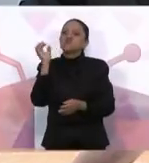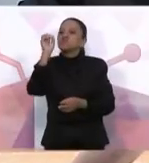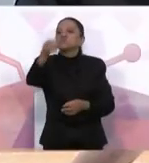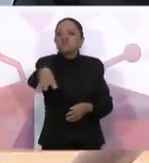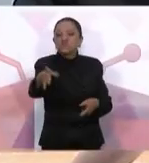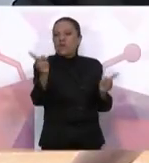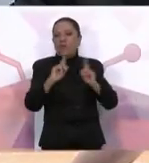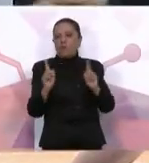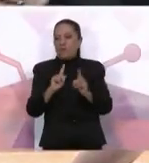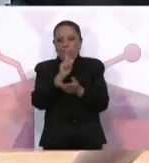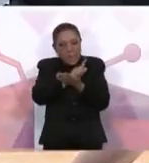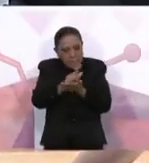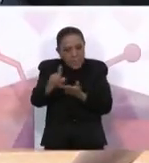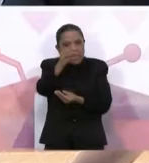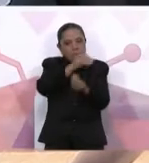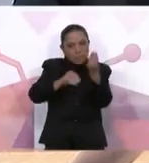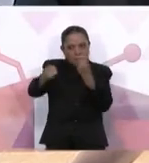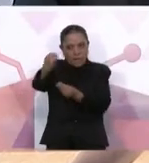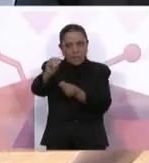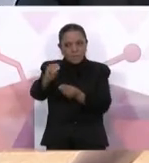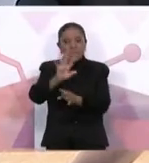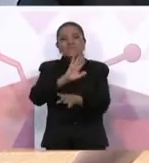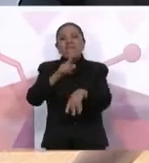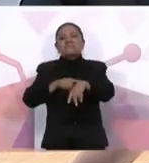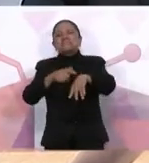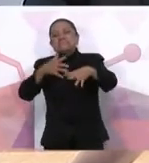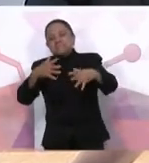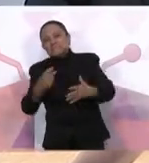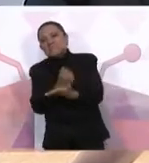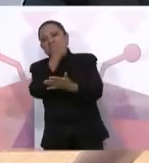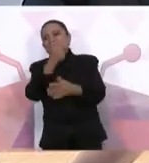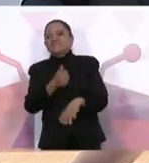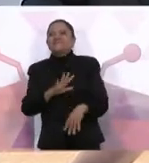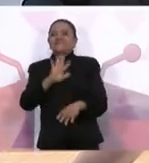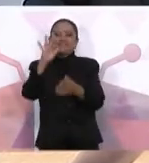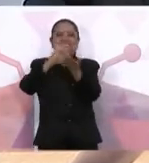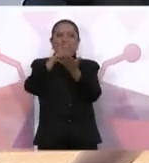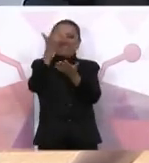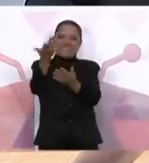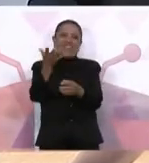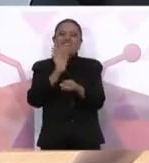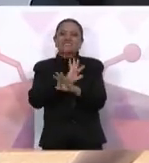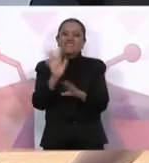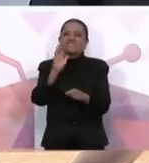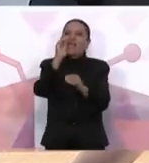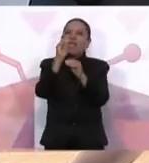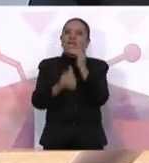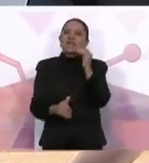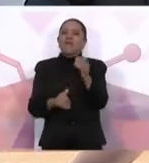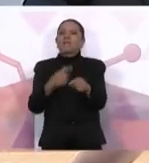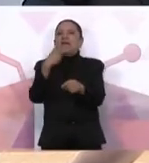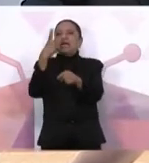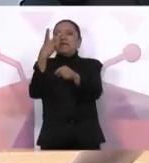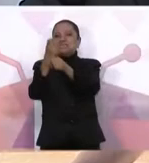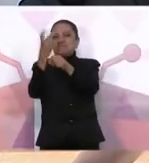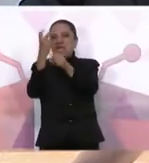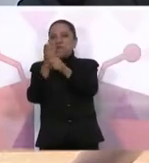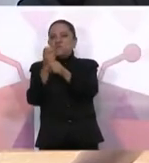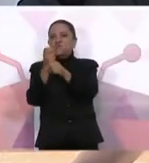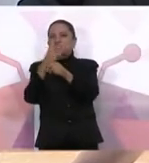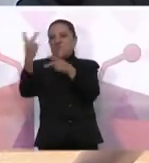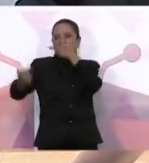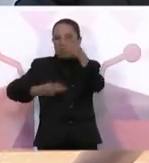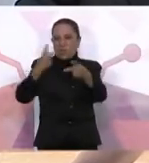rojas del partido humanista y bueno así entoces culmina la segunda de la segunda ronda de preguntas entre candidatos